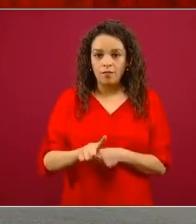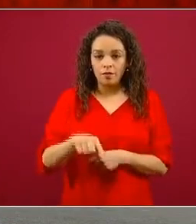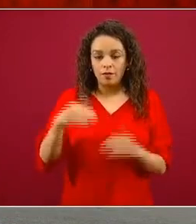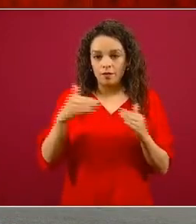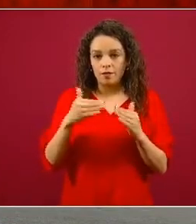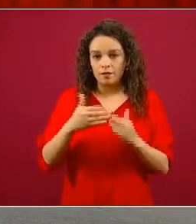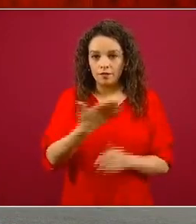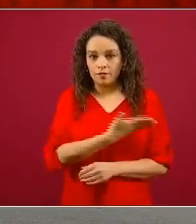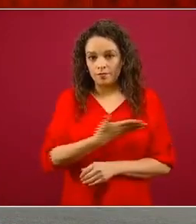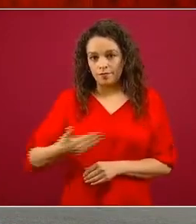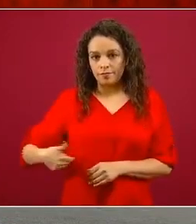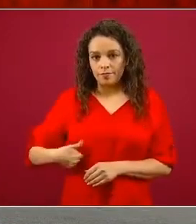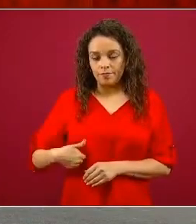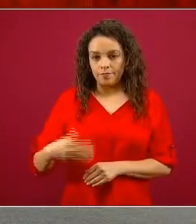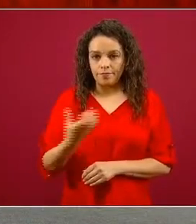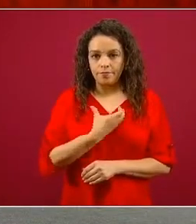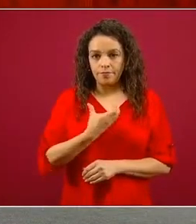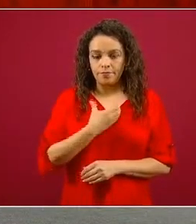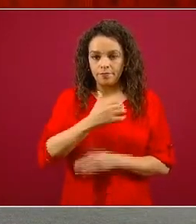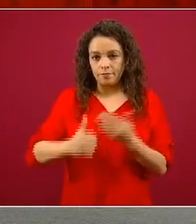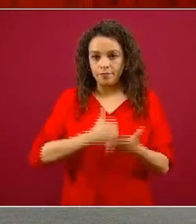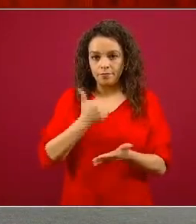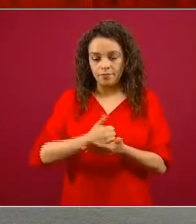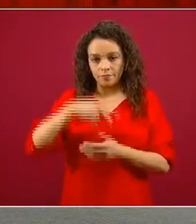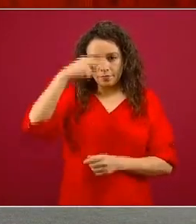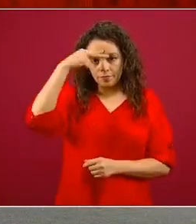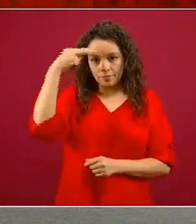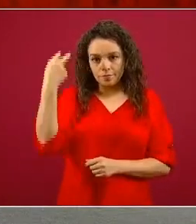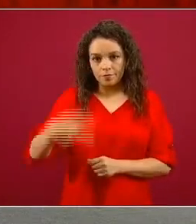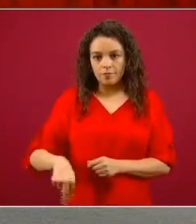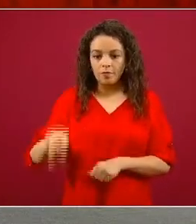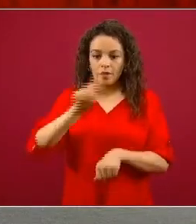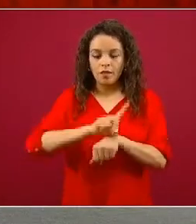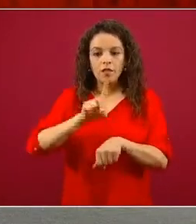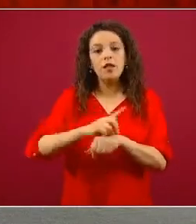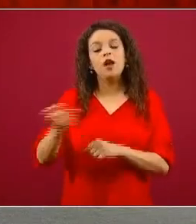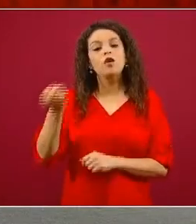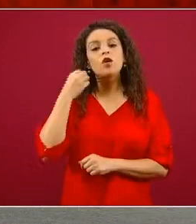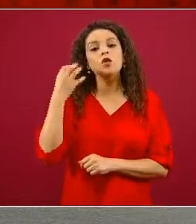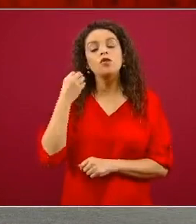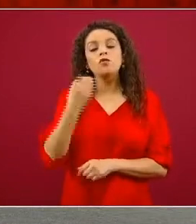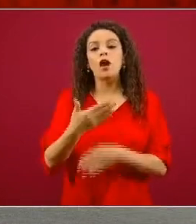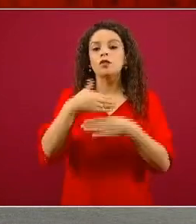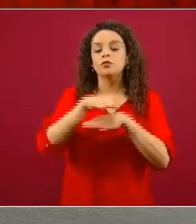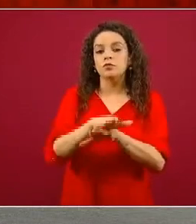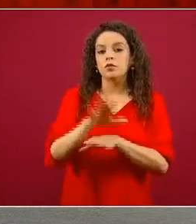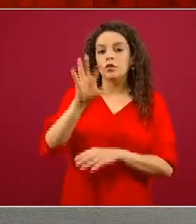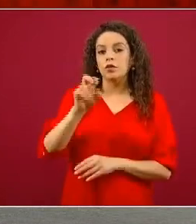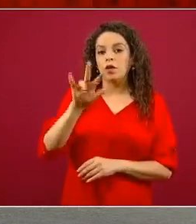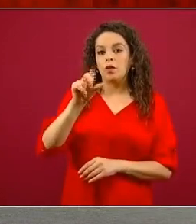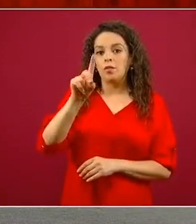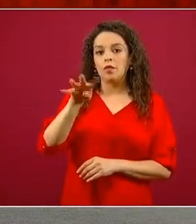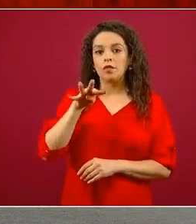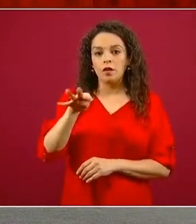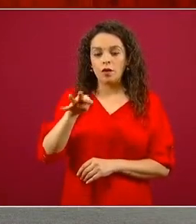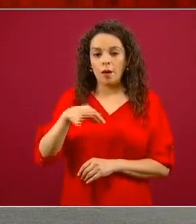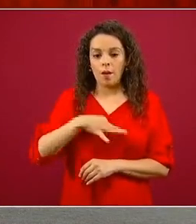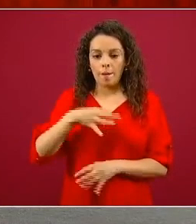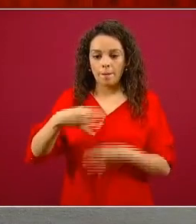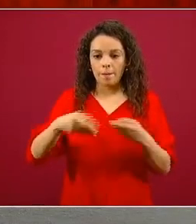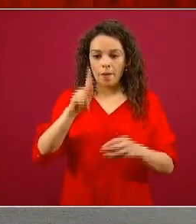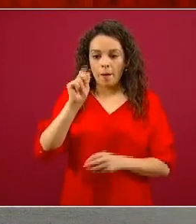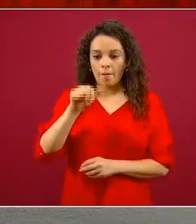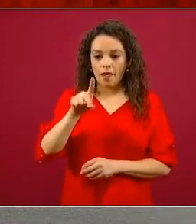Palacio Nacional de México, en la Ciudad de México, la conferencia de prensa diaria sobre COVID-19, la pandemia causada por el